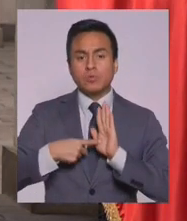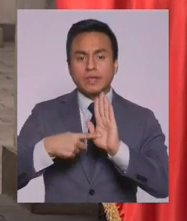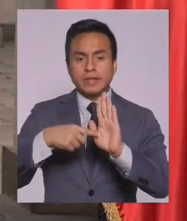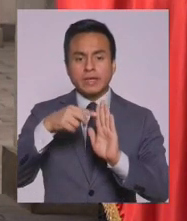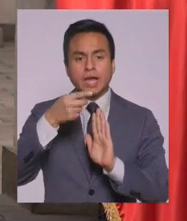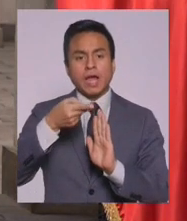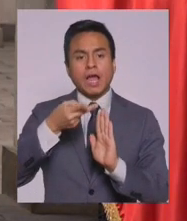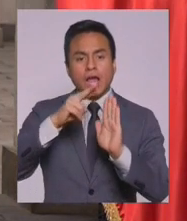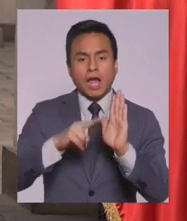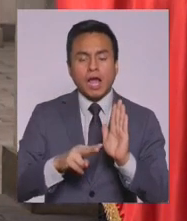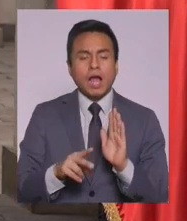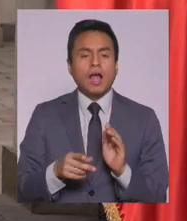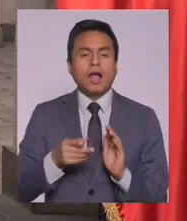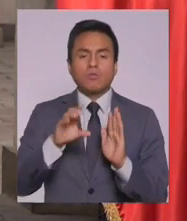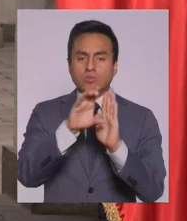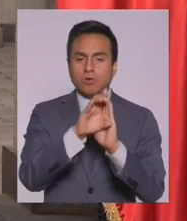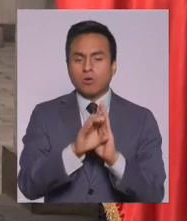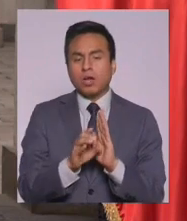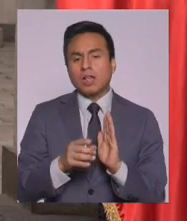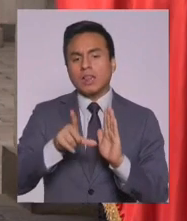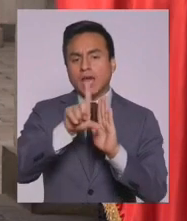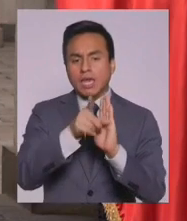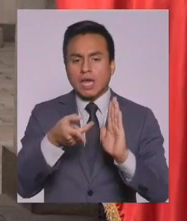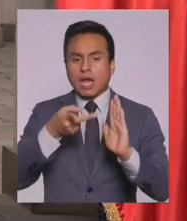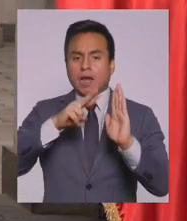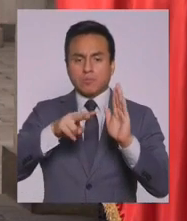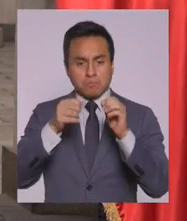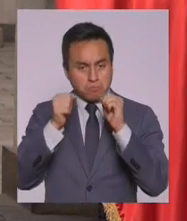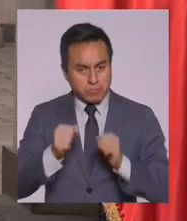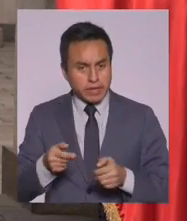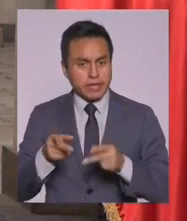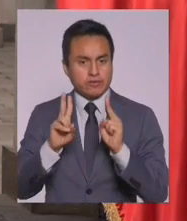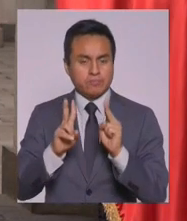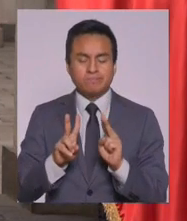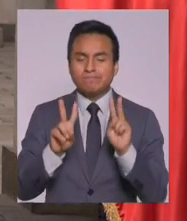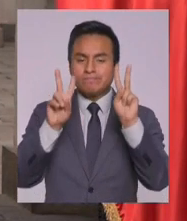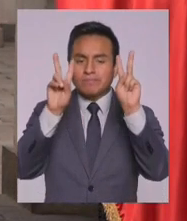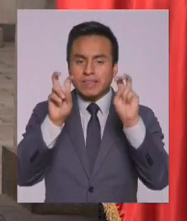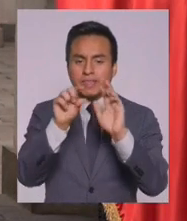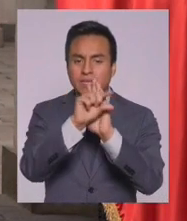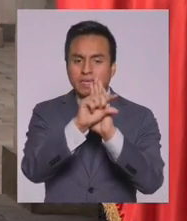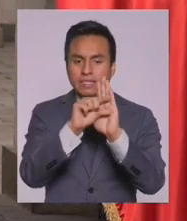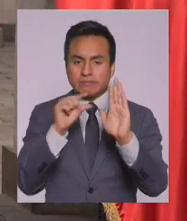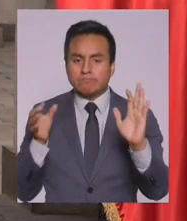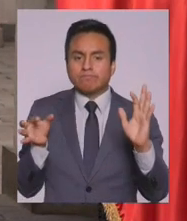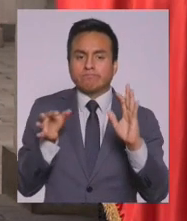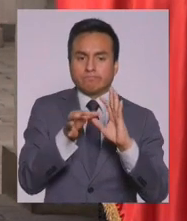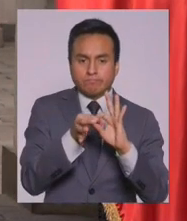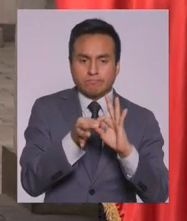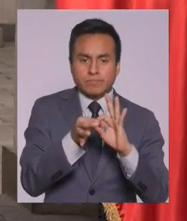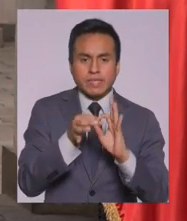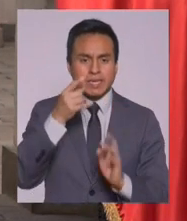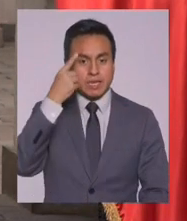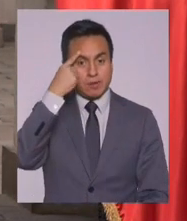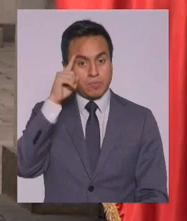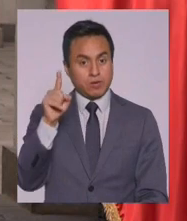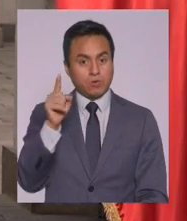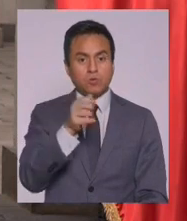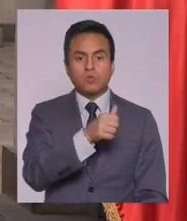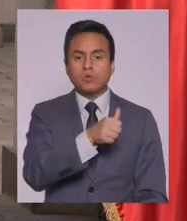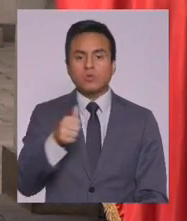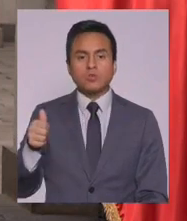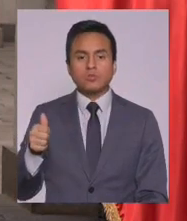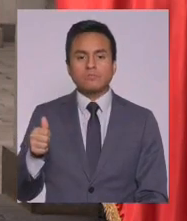cambios a la Constitución o a las leyes en aquellas materias que corresponda, pero todos